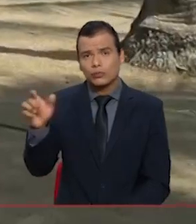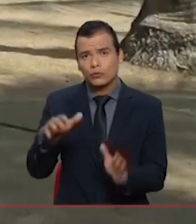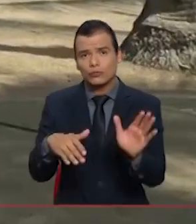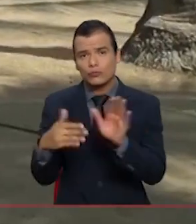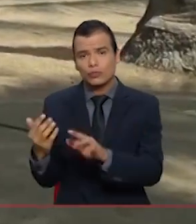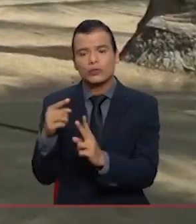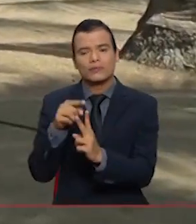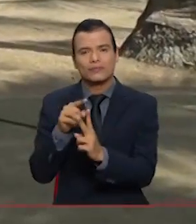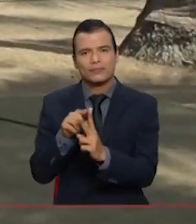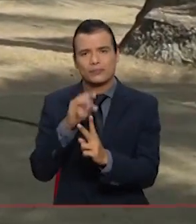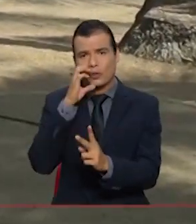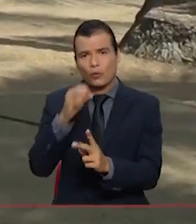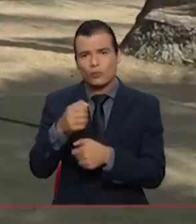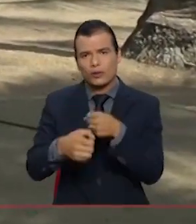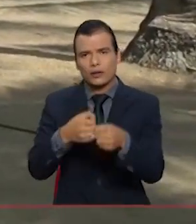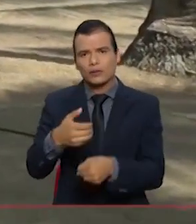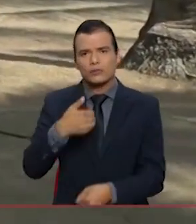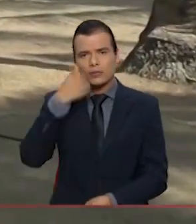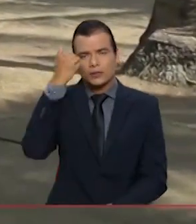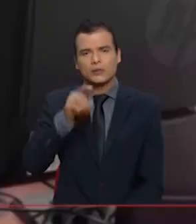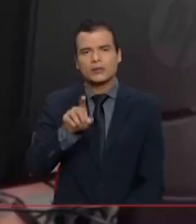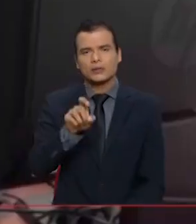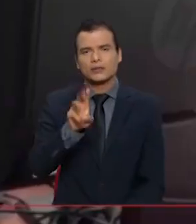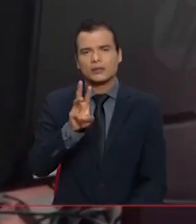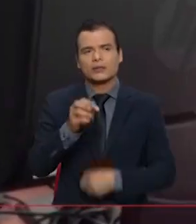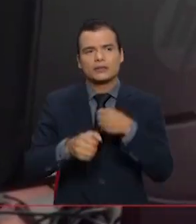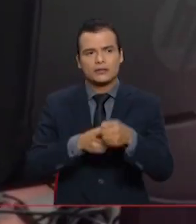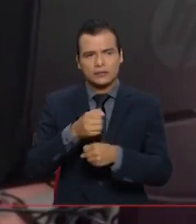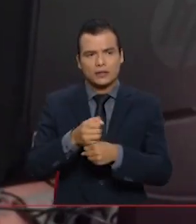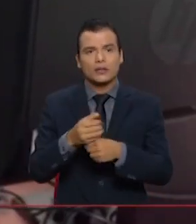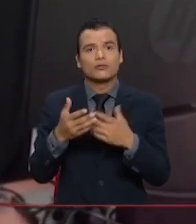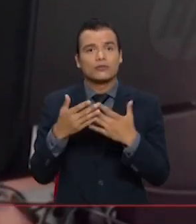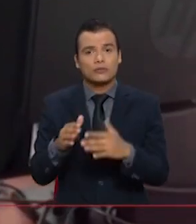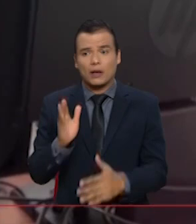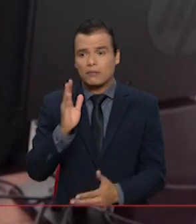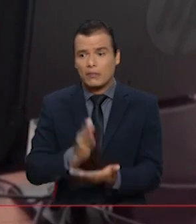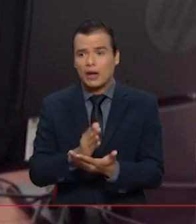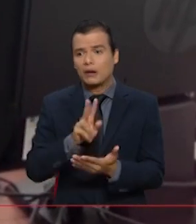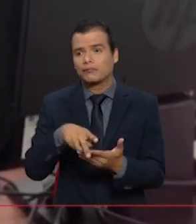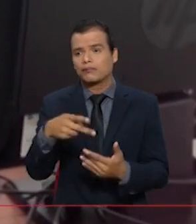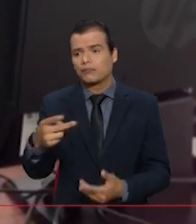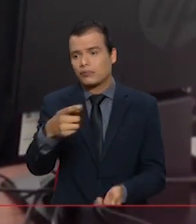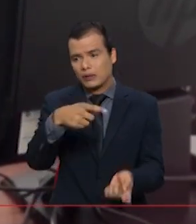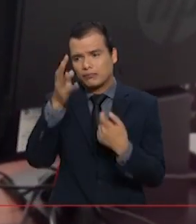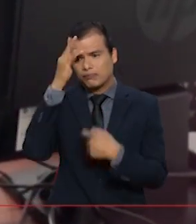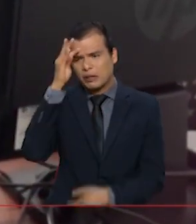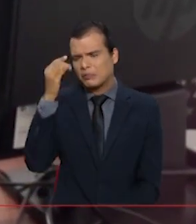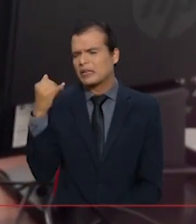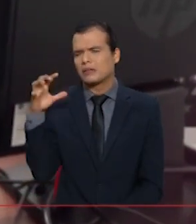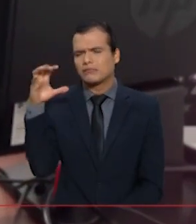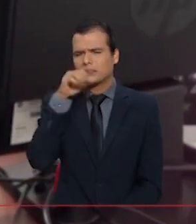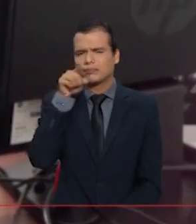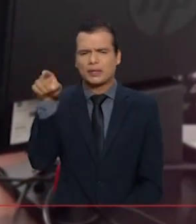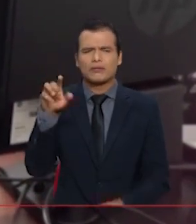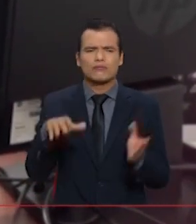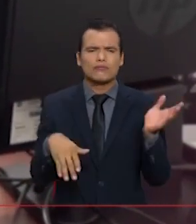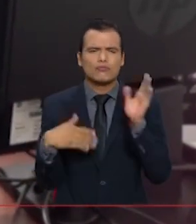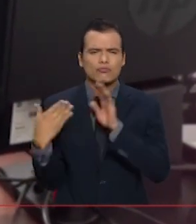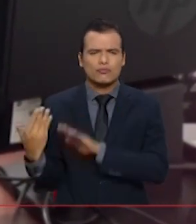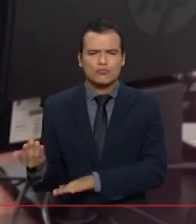63 años. Ingresa sin signos vitales el paciente Luis Roberto Betancourt